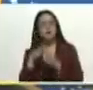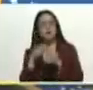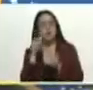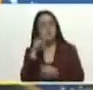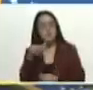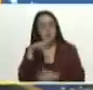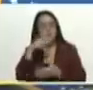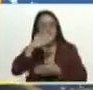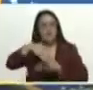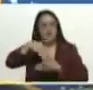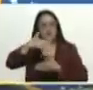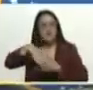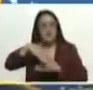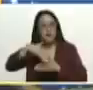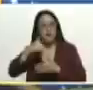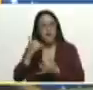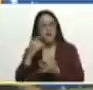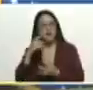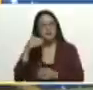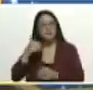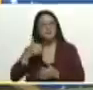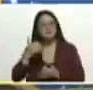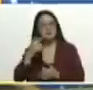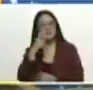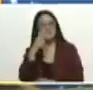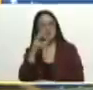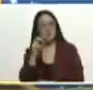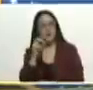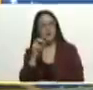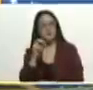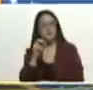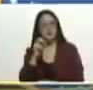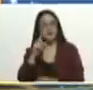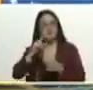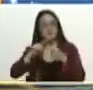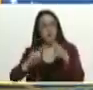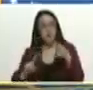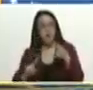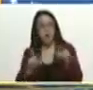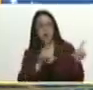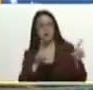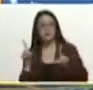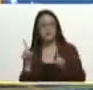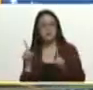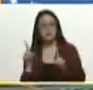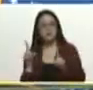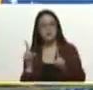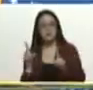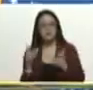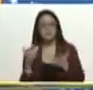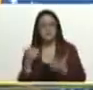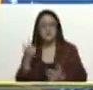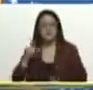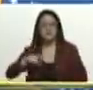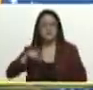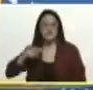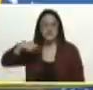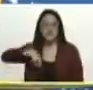fronteriza. Tenemos una oferta de 120 megavatios lista, que lo que amerita es una